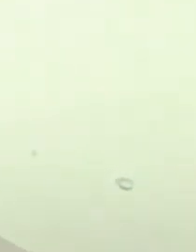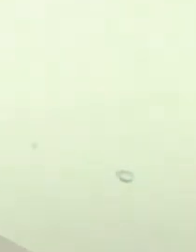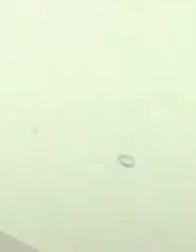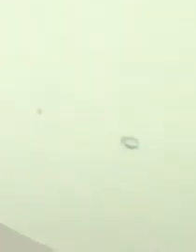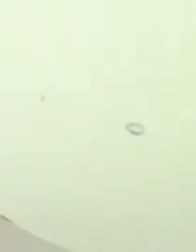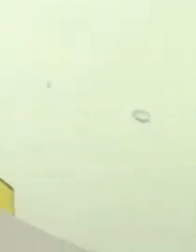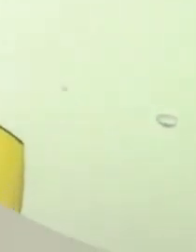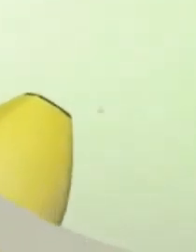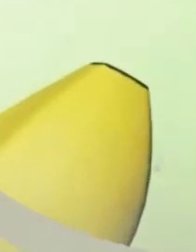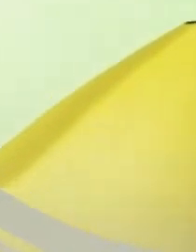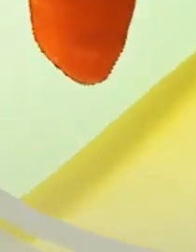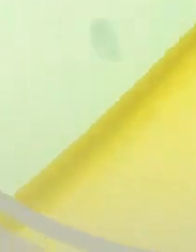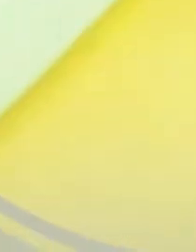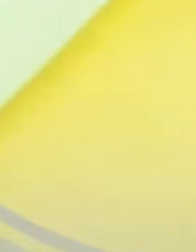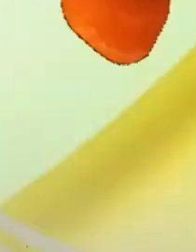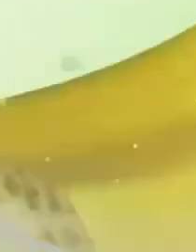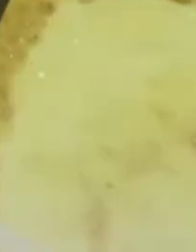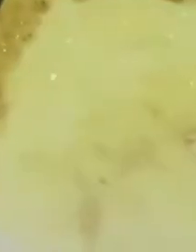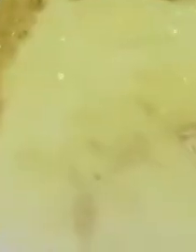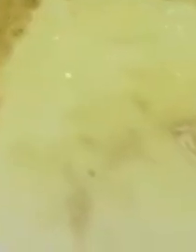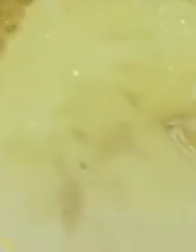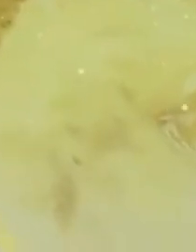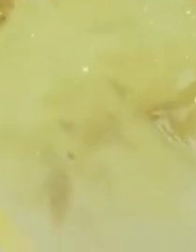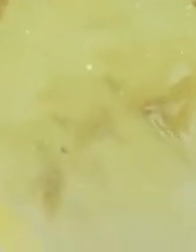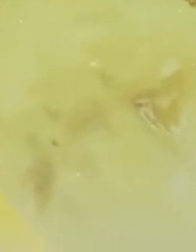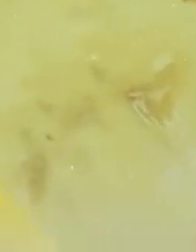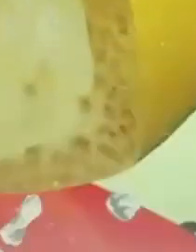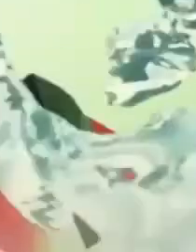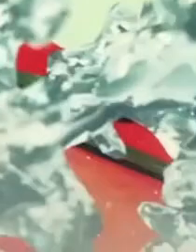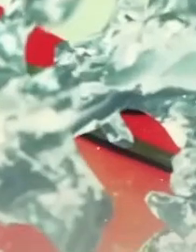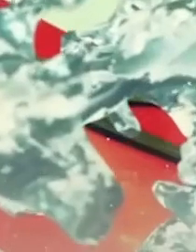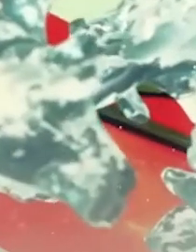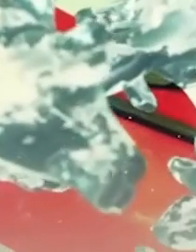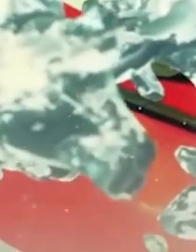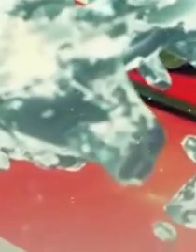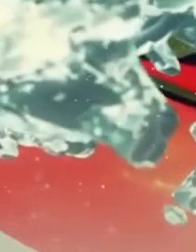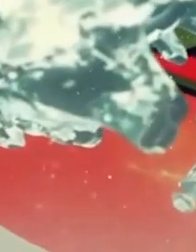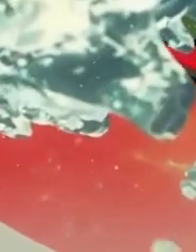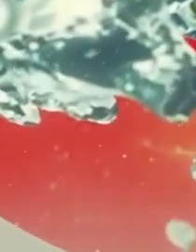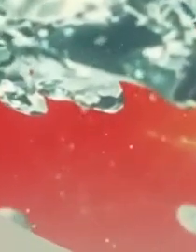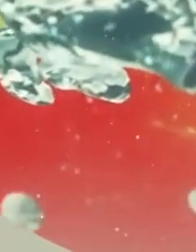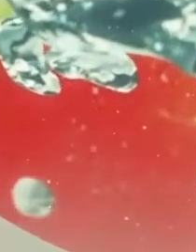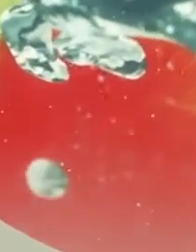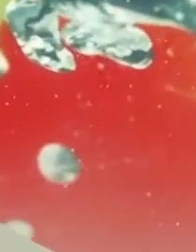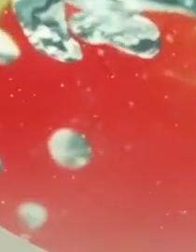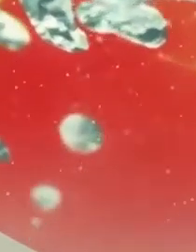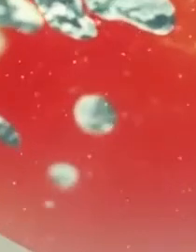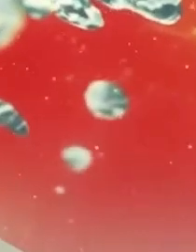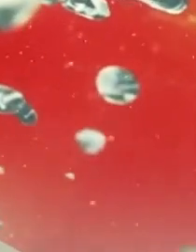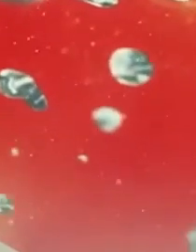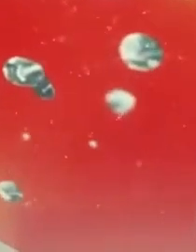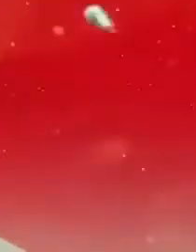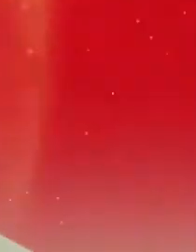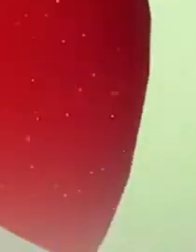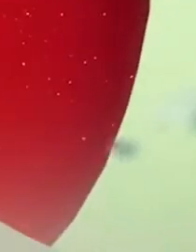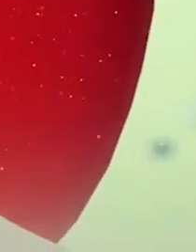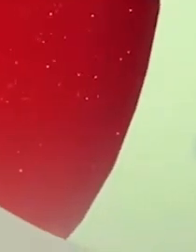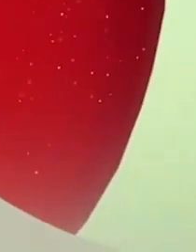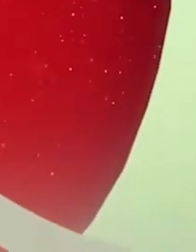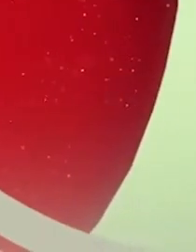Causa limeña. Ingredientes: 50 gramos de pollo cocido, 100 gramos de aguacate, 200 gramos de papa